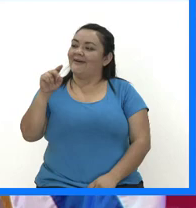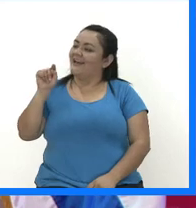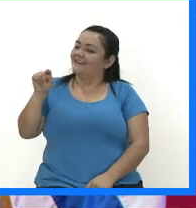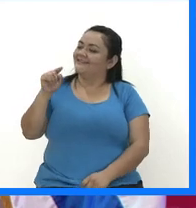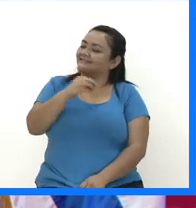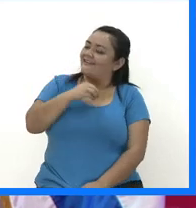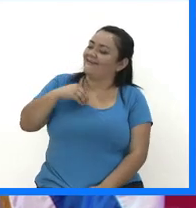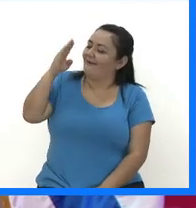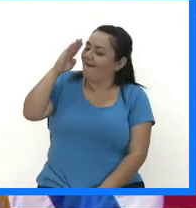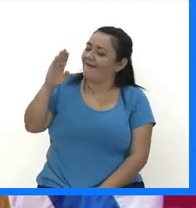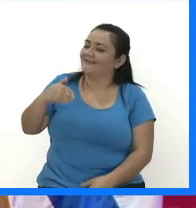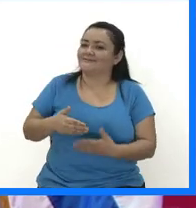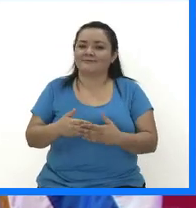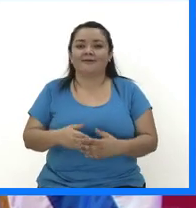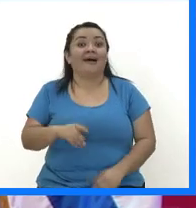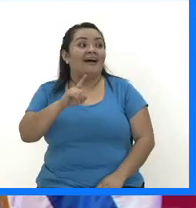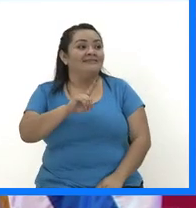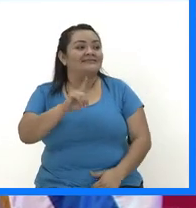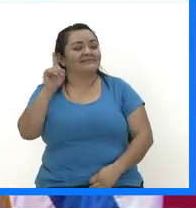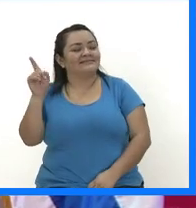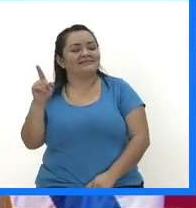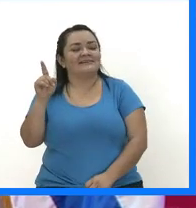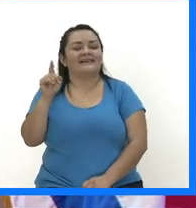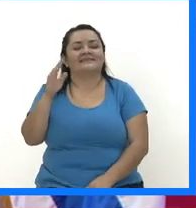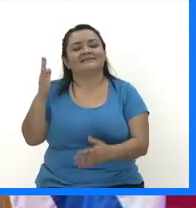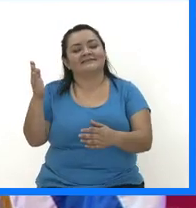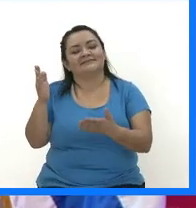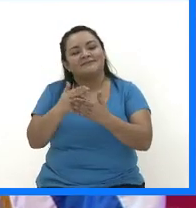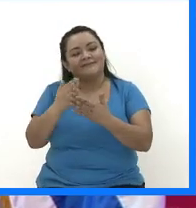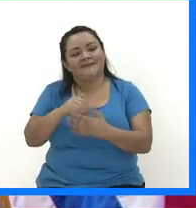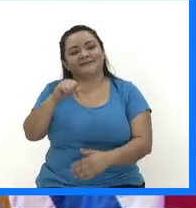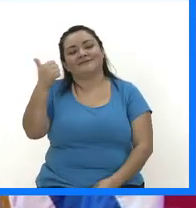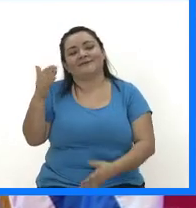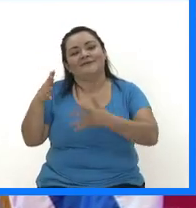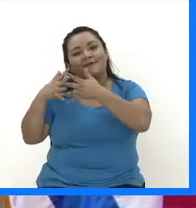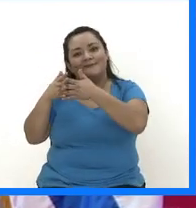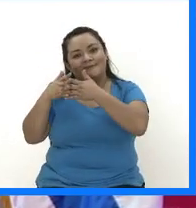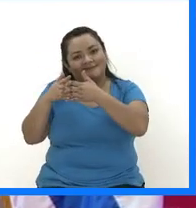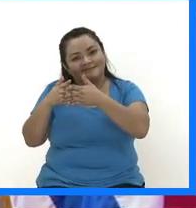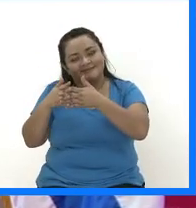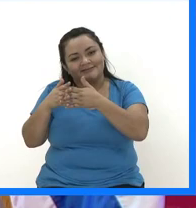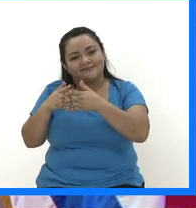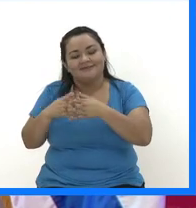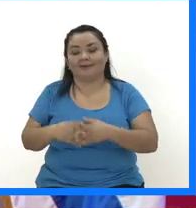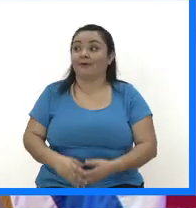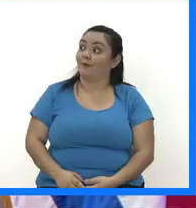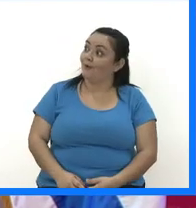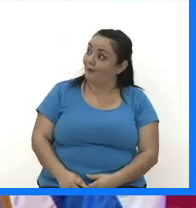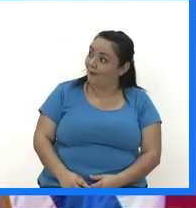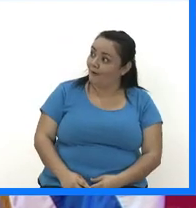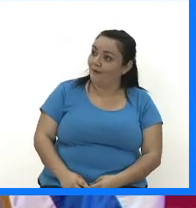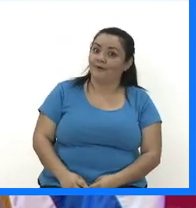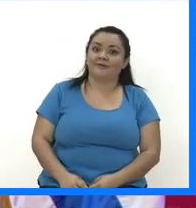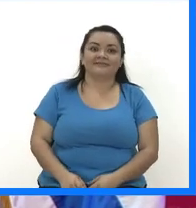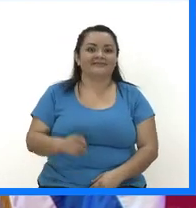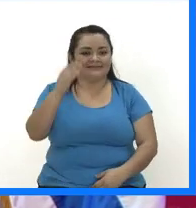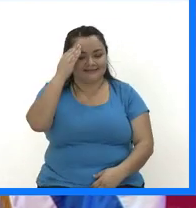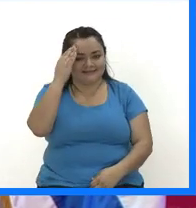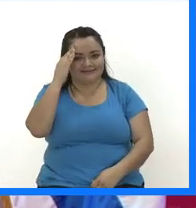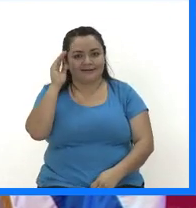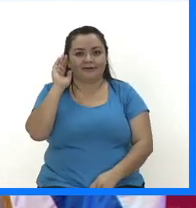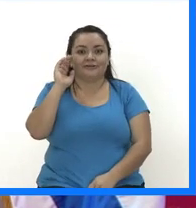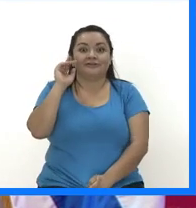doctor cómo está su hijo y está sacando una maestría en tal universidad en eeuu porque lo hizo